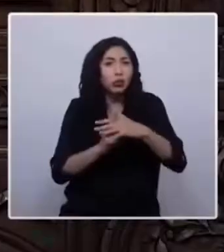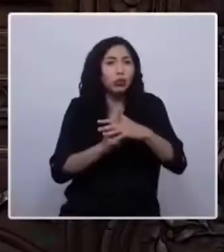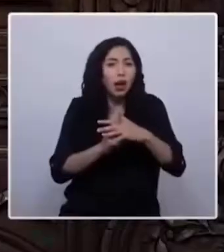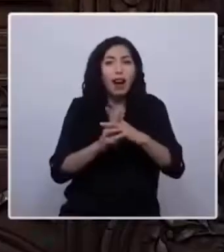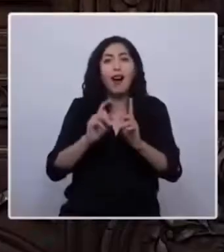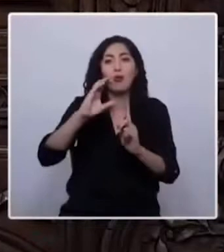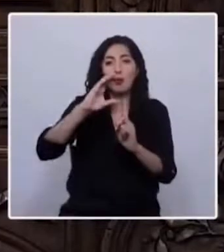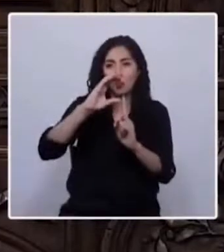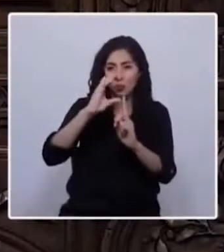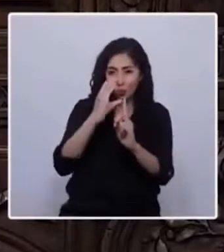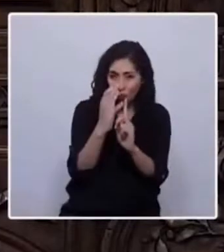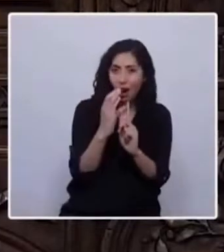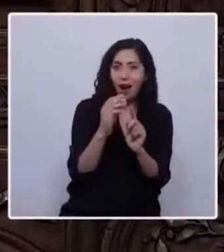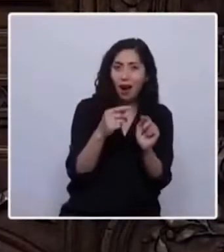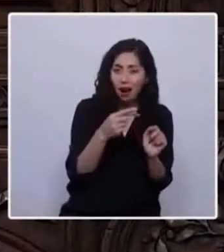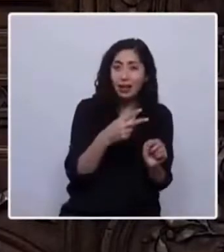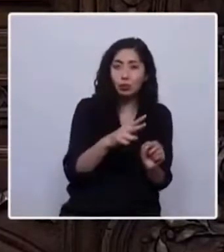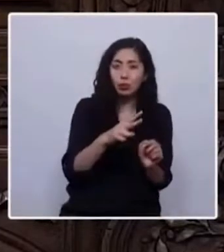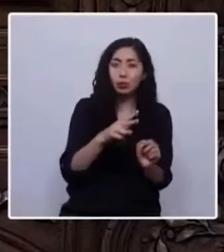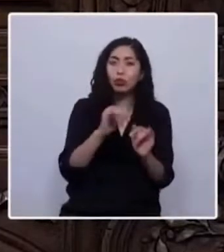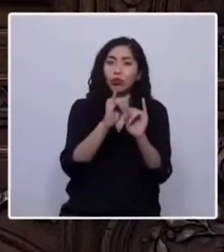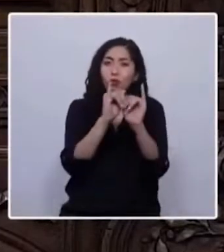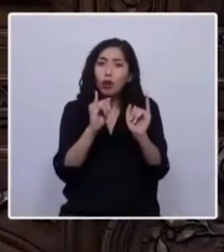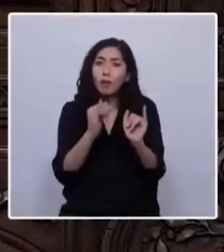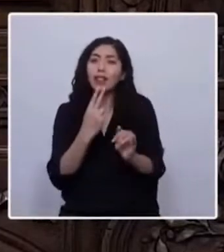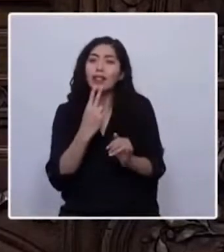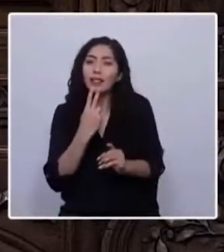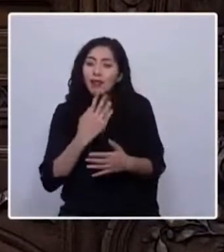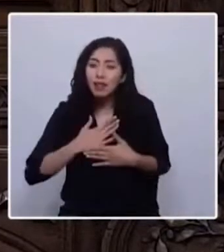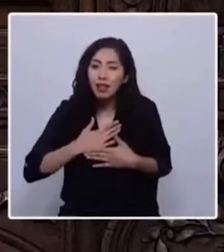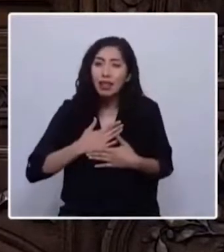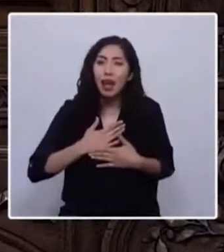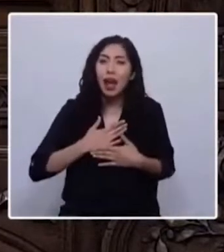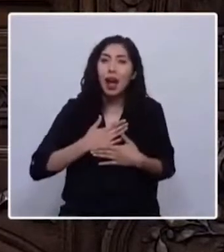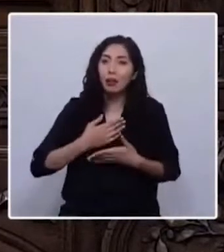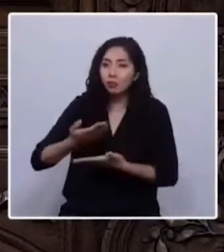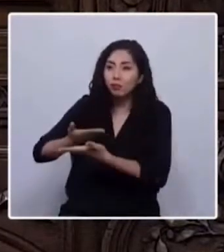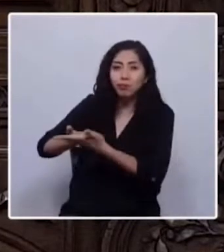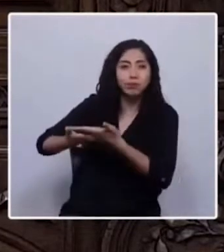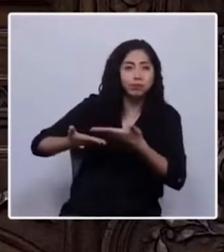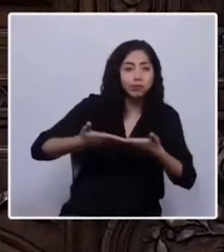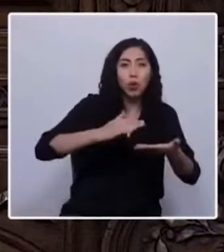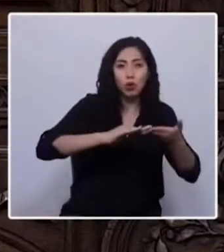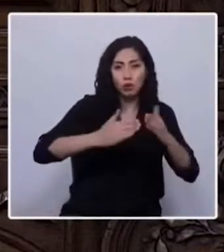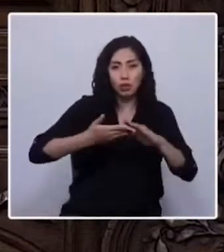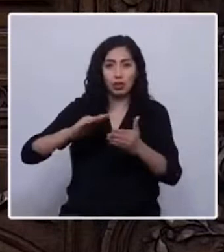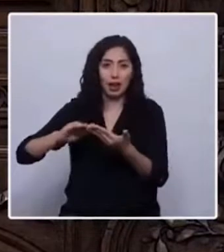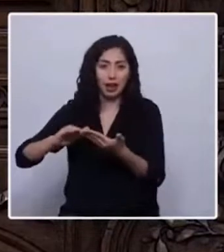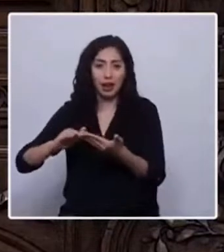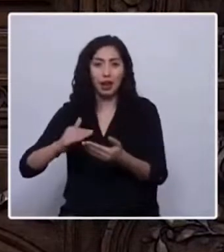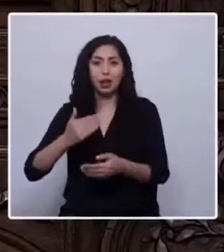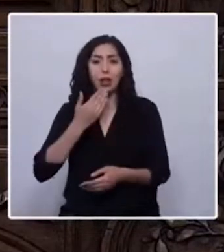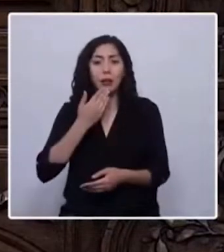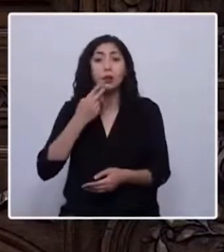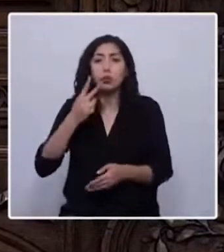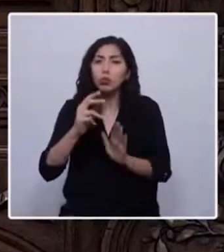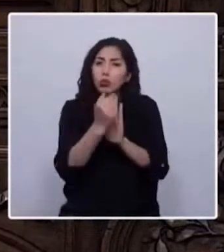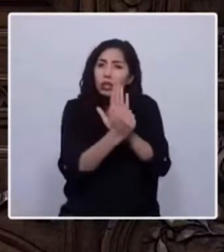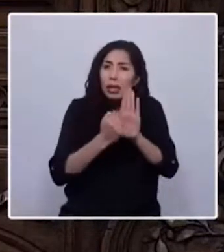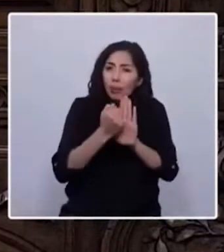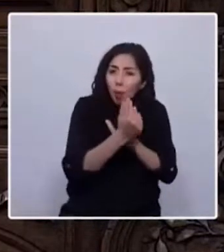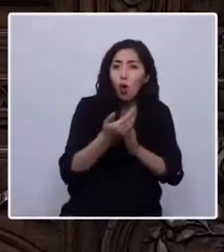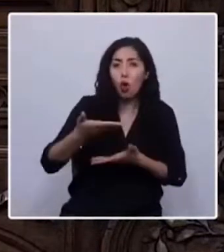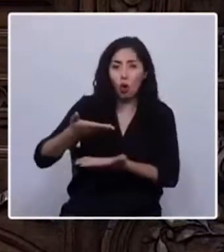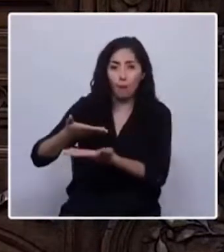algún constituyente por acá, alguna polémica, lo de Rojas Bade, que claramente fue una cuestión que ensució todo el inicio. Pero